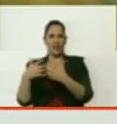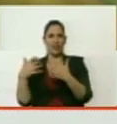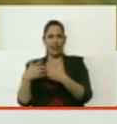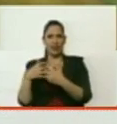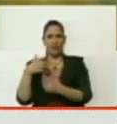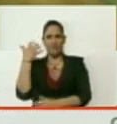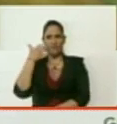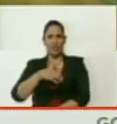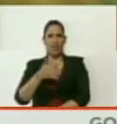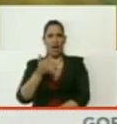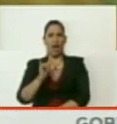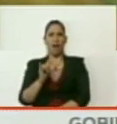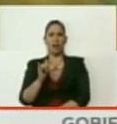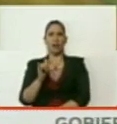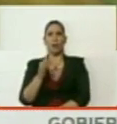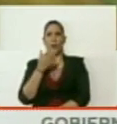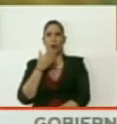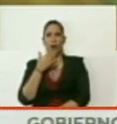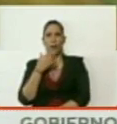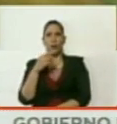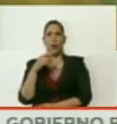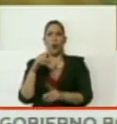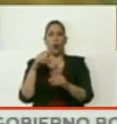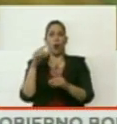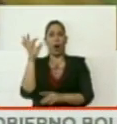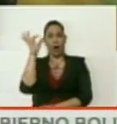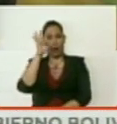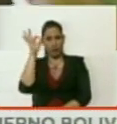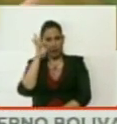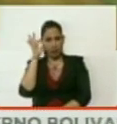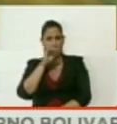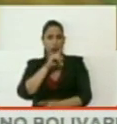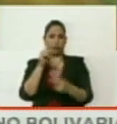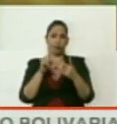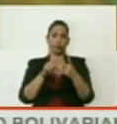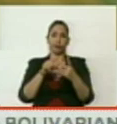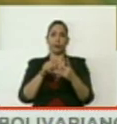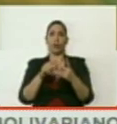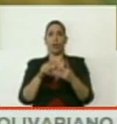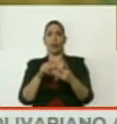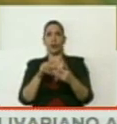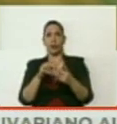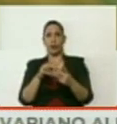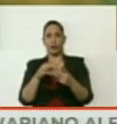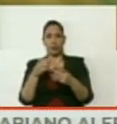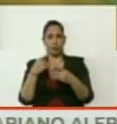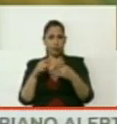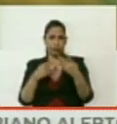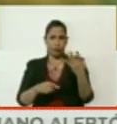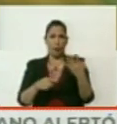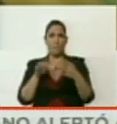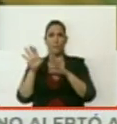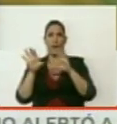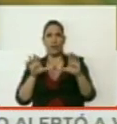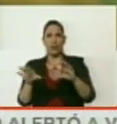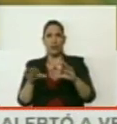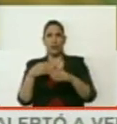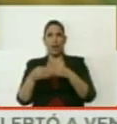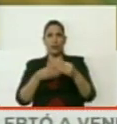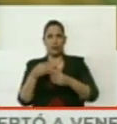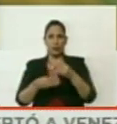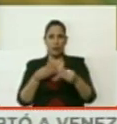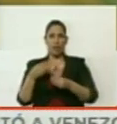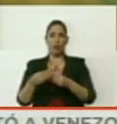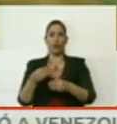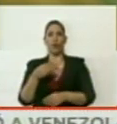en las periferias, era en Afganistán, era en Nicaragua. Bueno, lo están haciendo, lo están tratando de